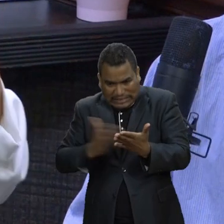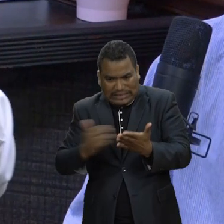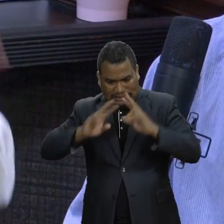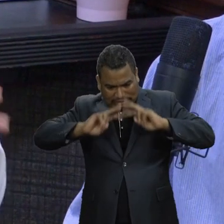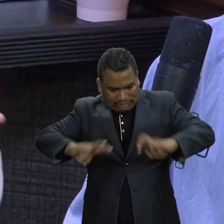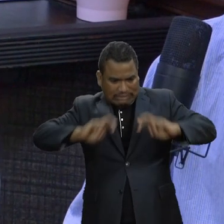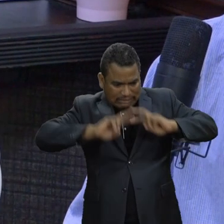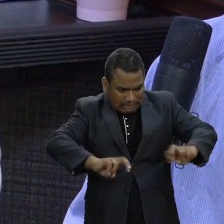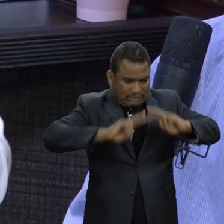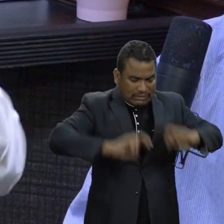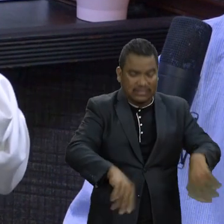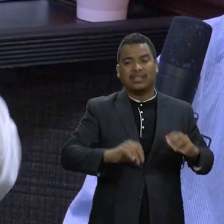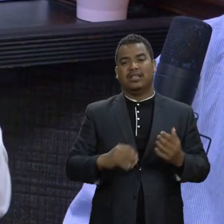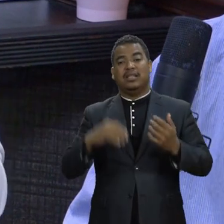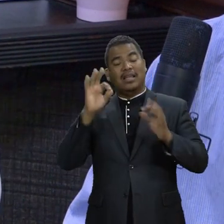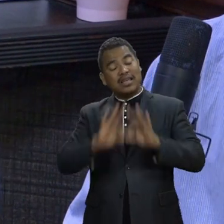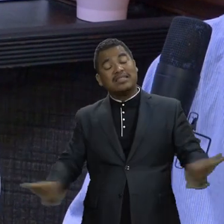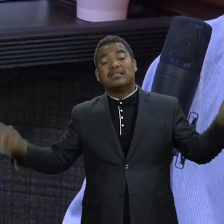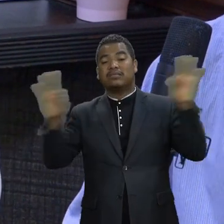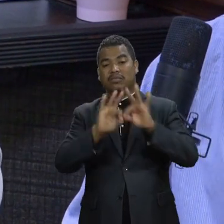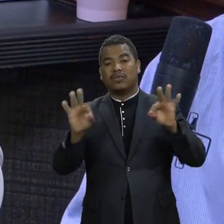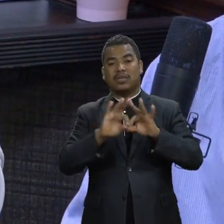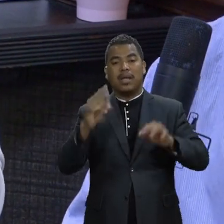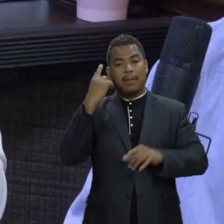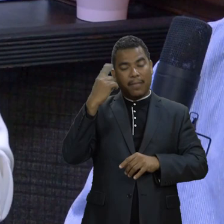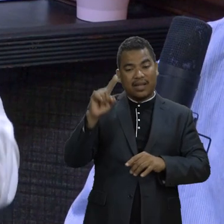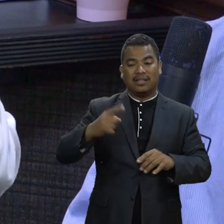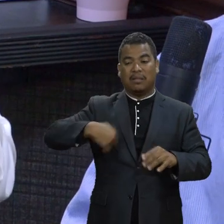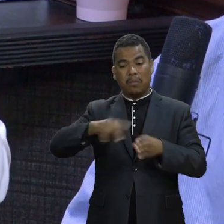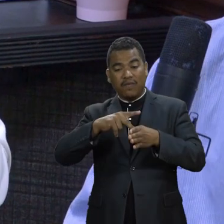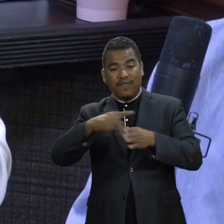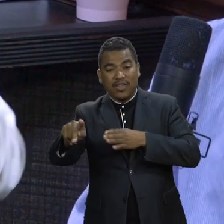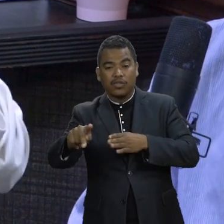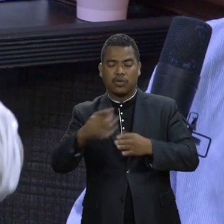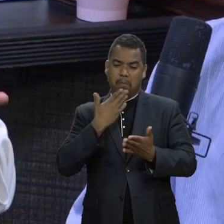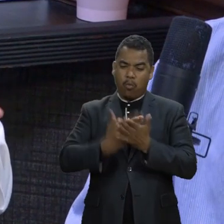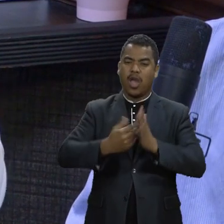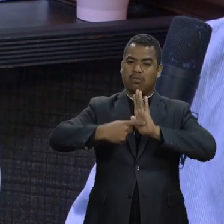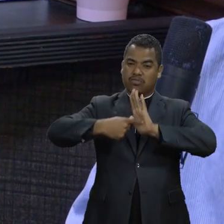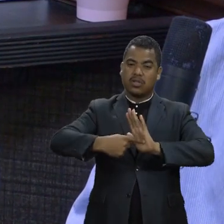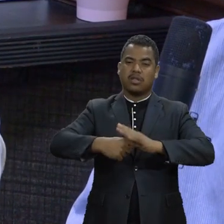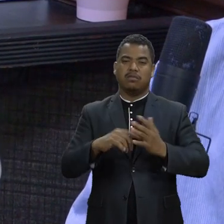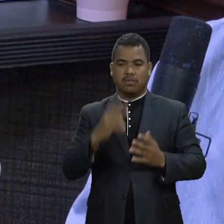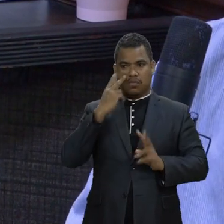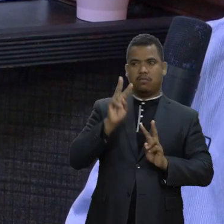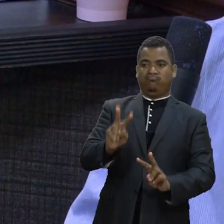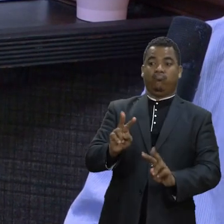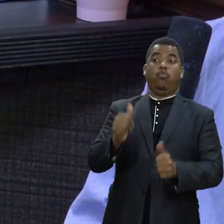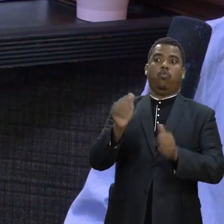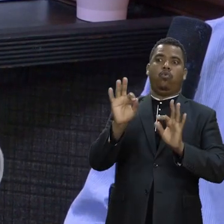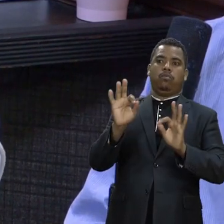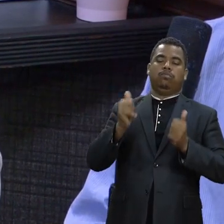leer y prepararse, eso es importantísimo para que uno sea un profesional bien acabado. Entonces,